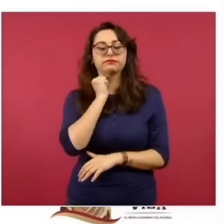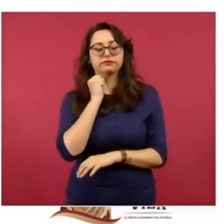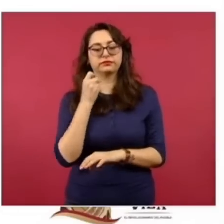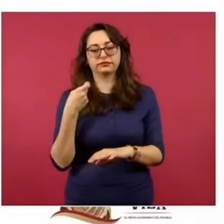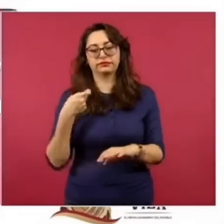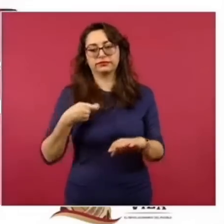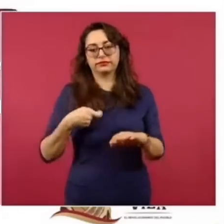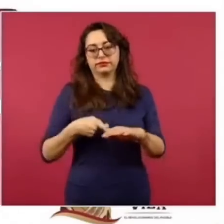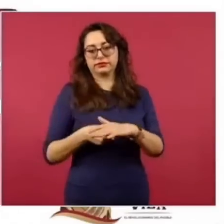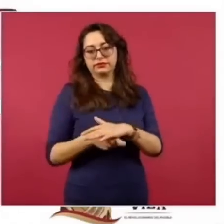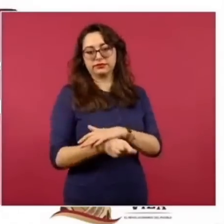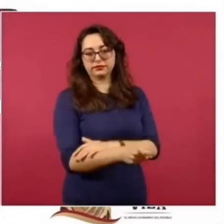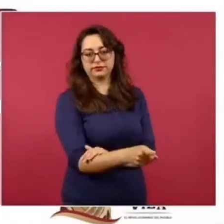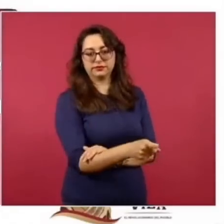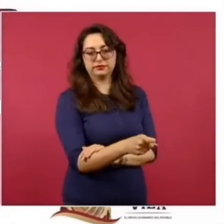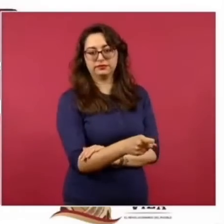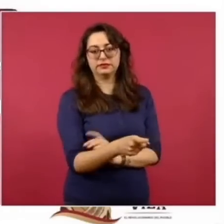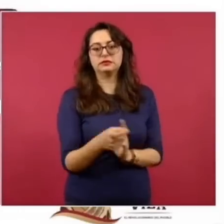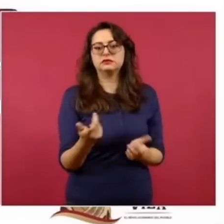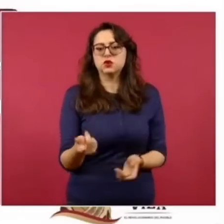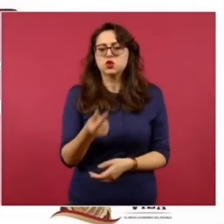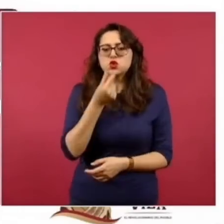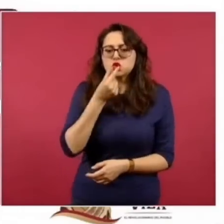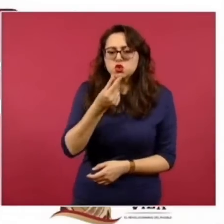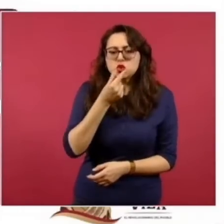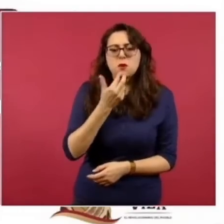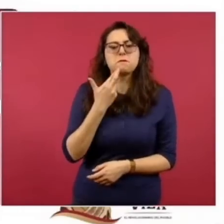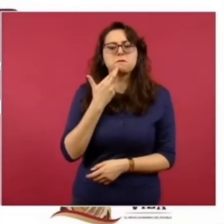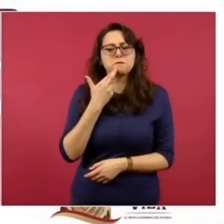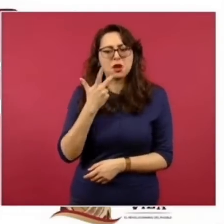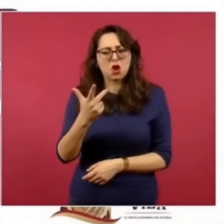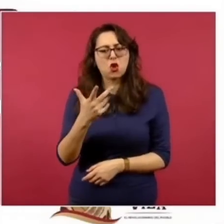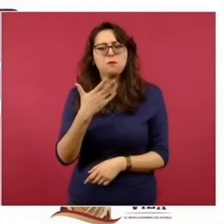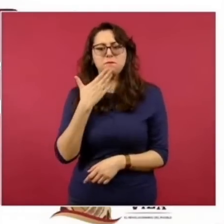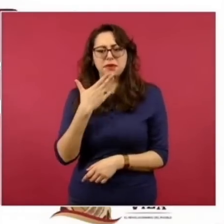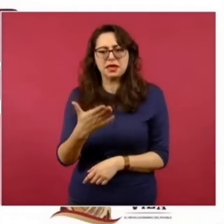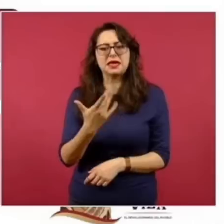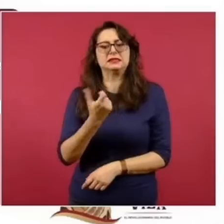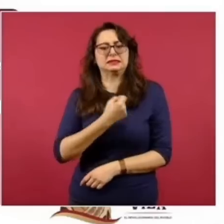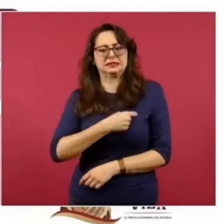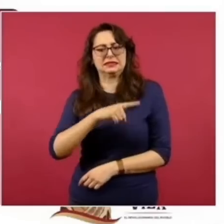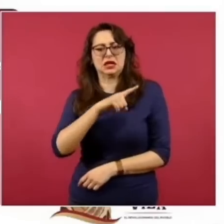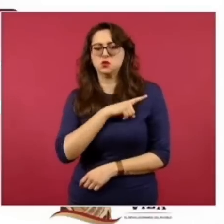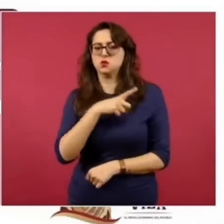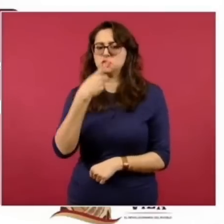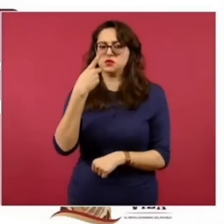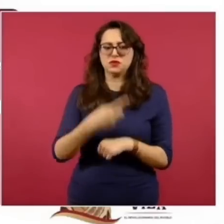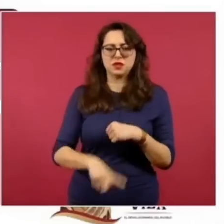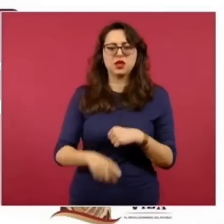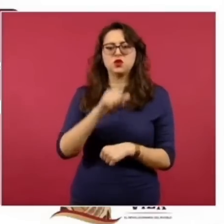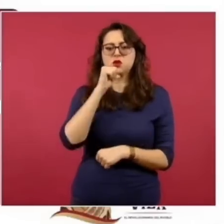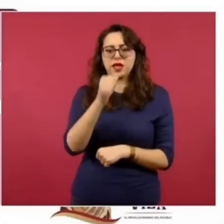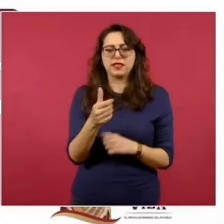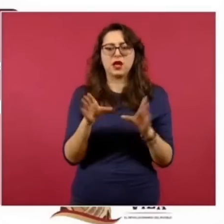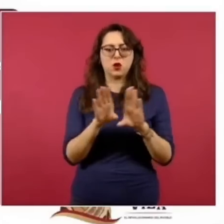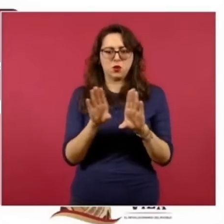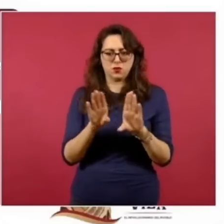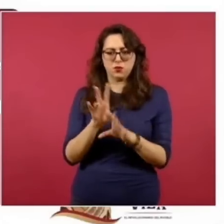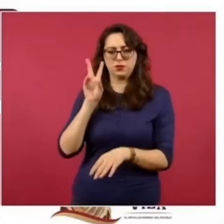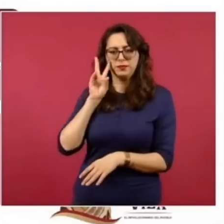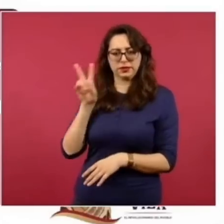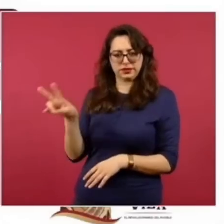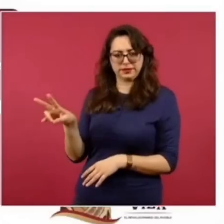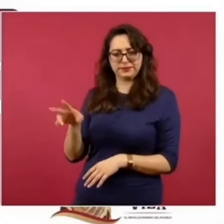que nos convenzamos que este producto no es nocivo. Y tienen una línea de mercadotecnia que